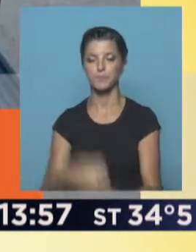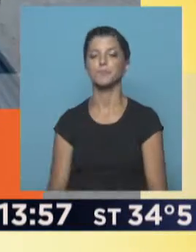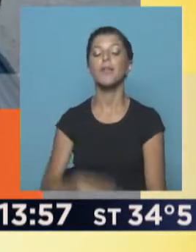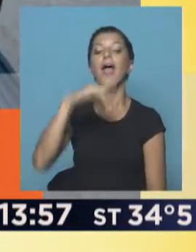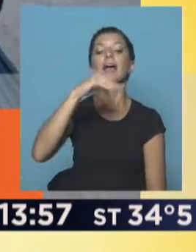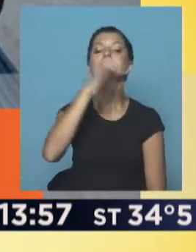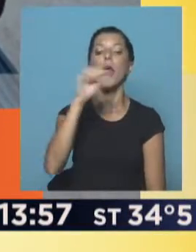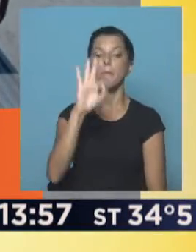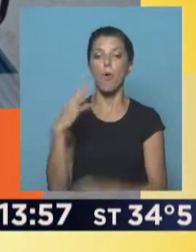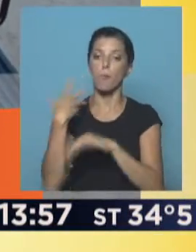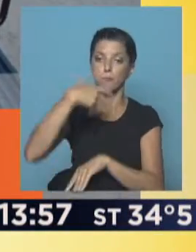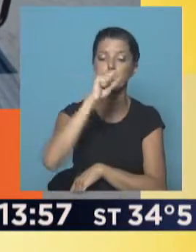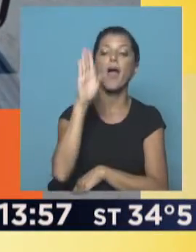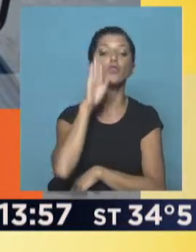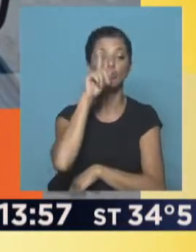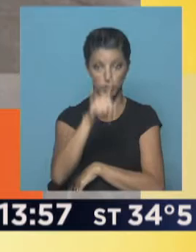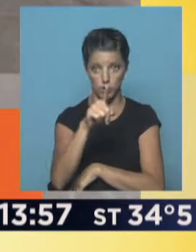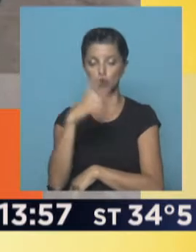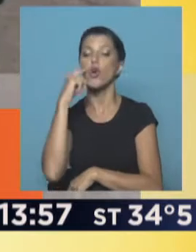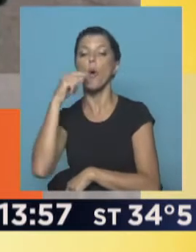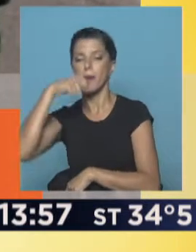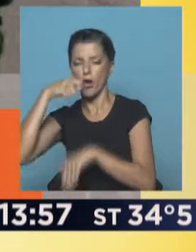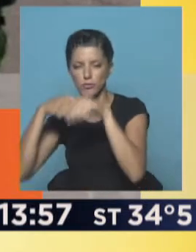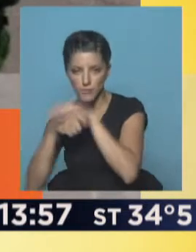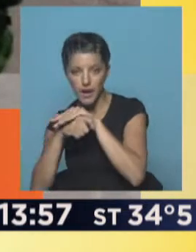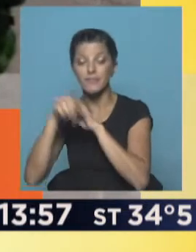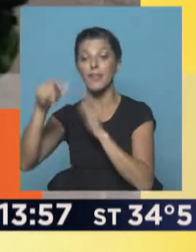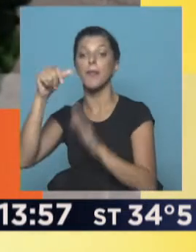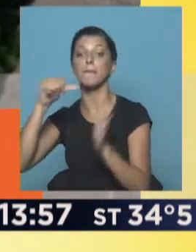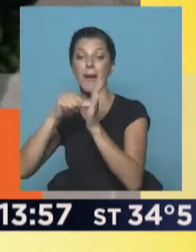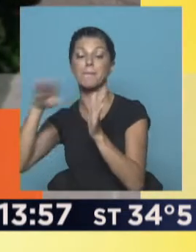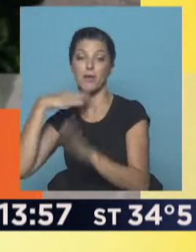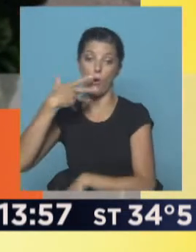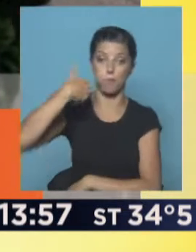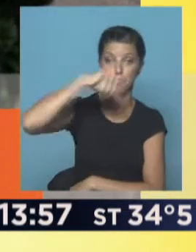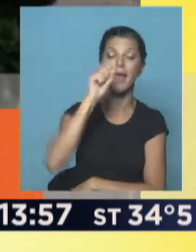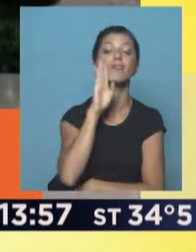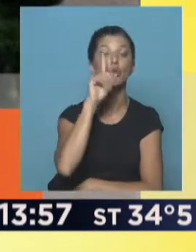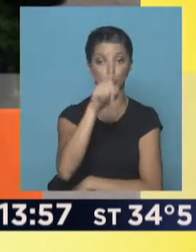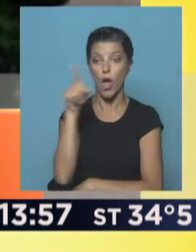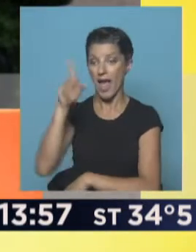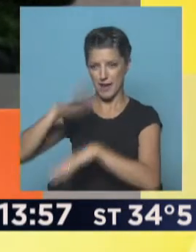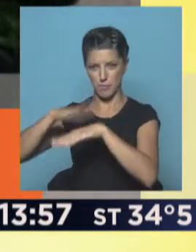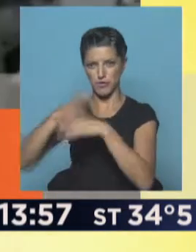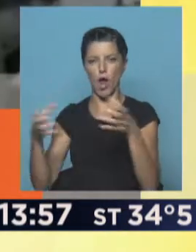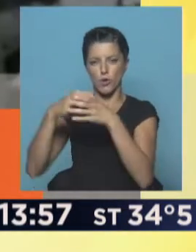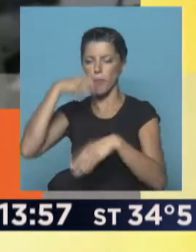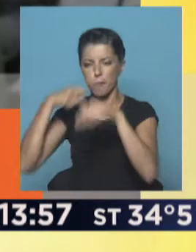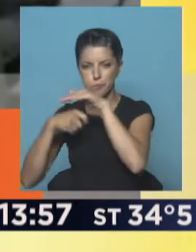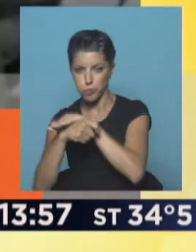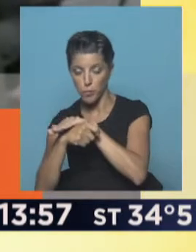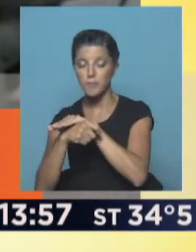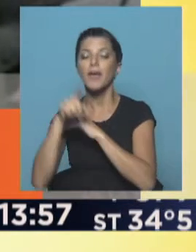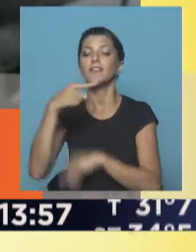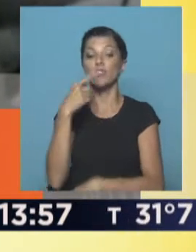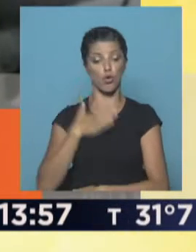en Estados Unidos. El narcotraficante mexicano fue extraditado desde México. El líder del cártel de Sinaloa se declaró inocente ante una